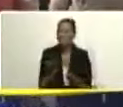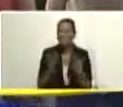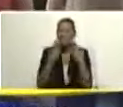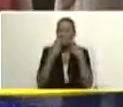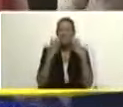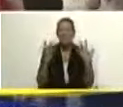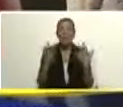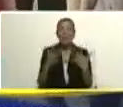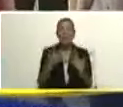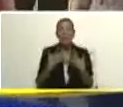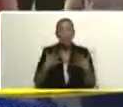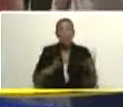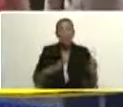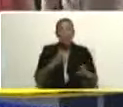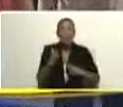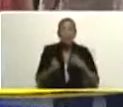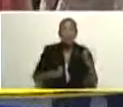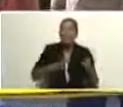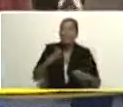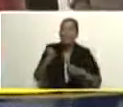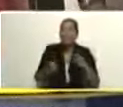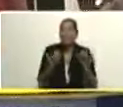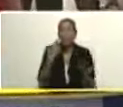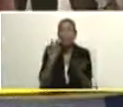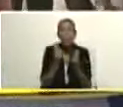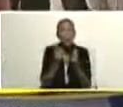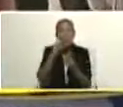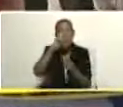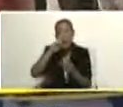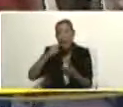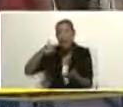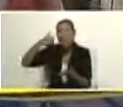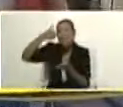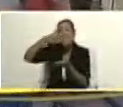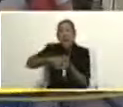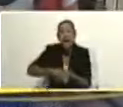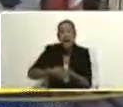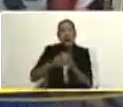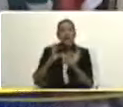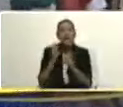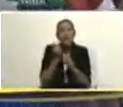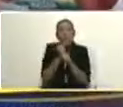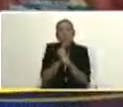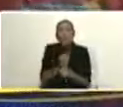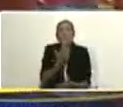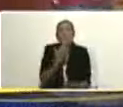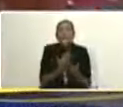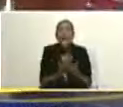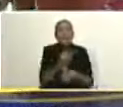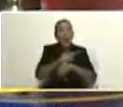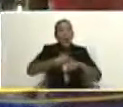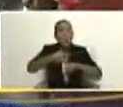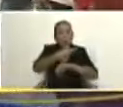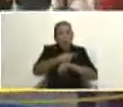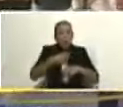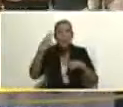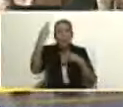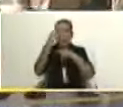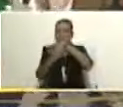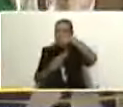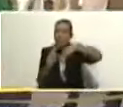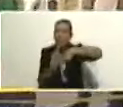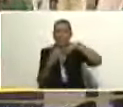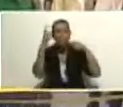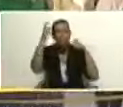así, estoy demasiado emocionada porque tanto tiempo esperar esta maravilla y gracias a usted y a su gobierno, todo